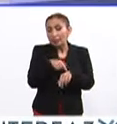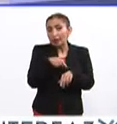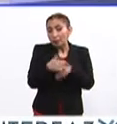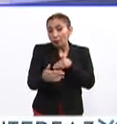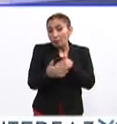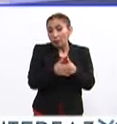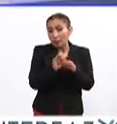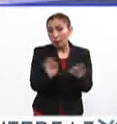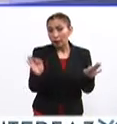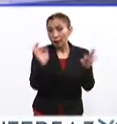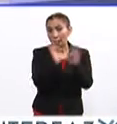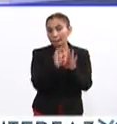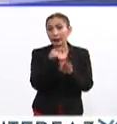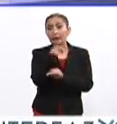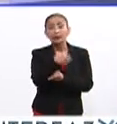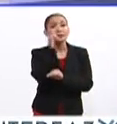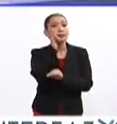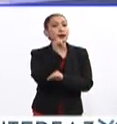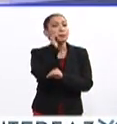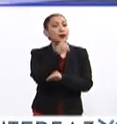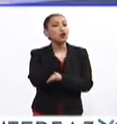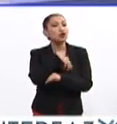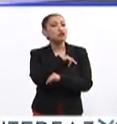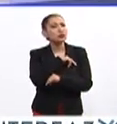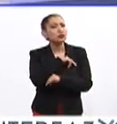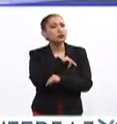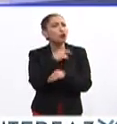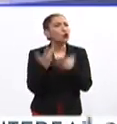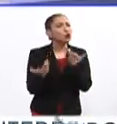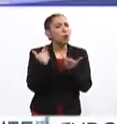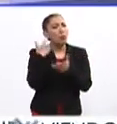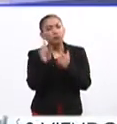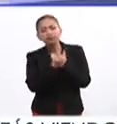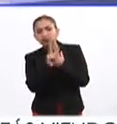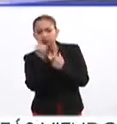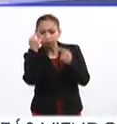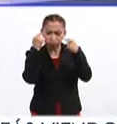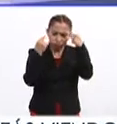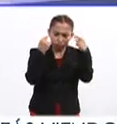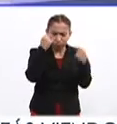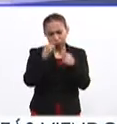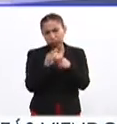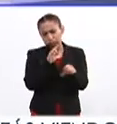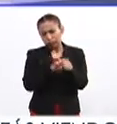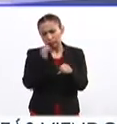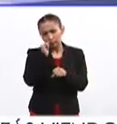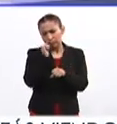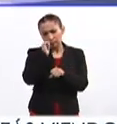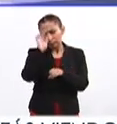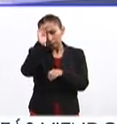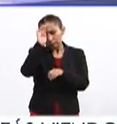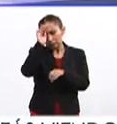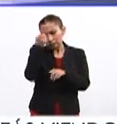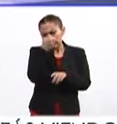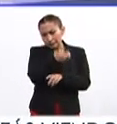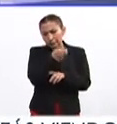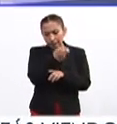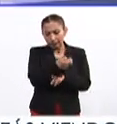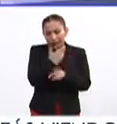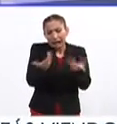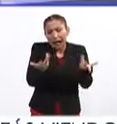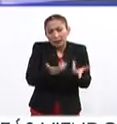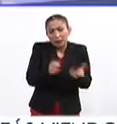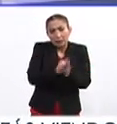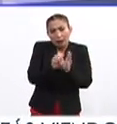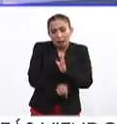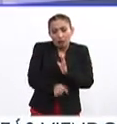etapa importante, donde siempre estamos en el conflicto natural, lo cual es importante siempre reflexionar al respecto de qué